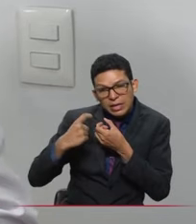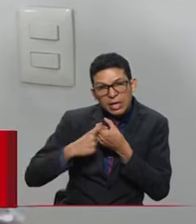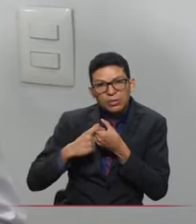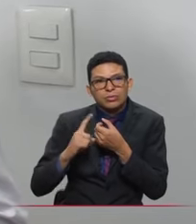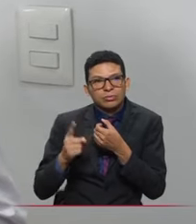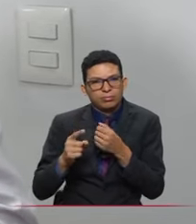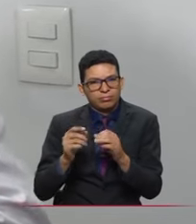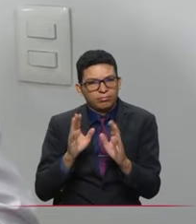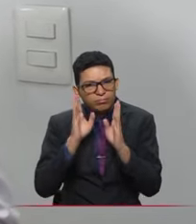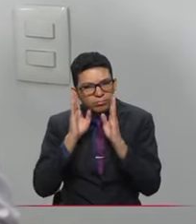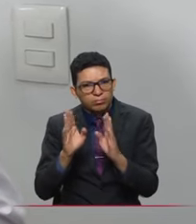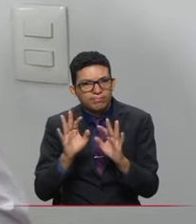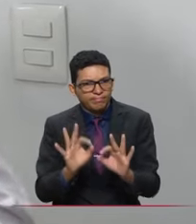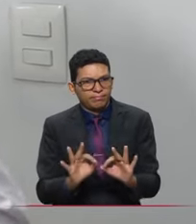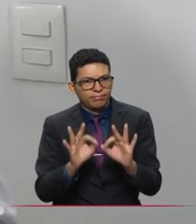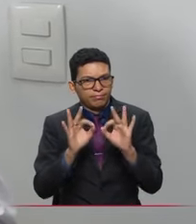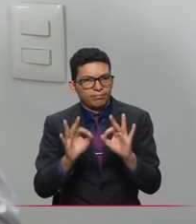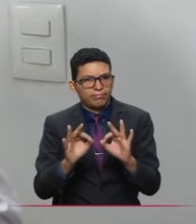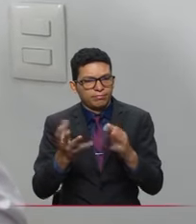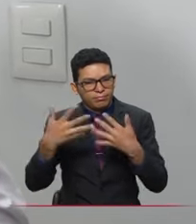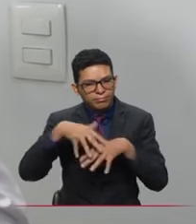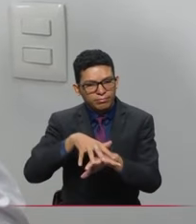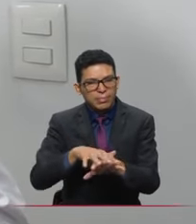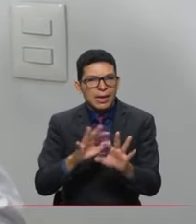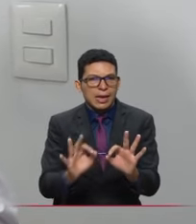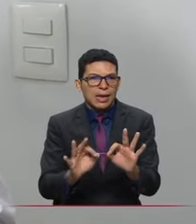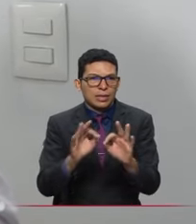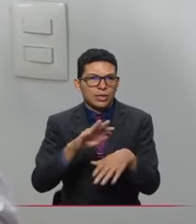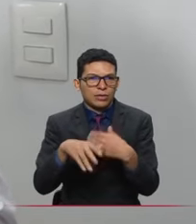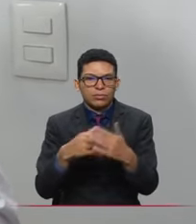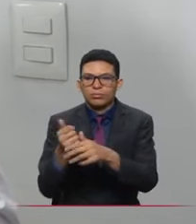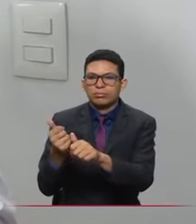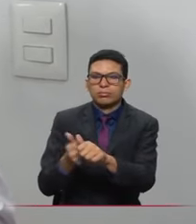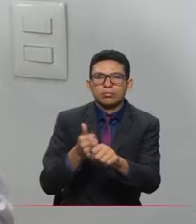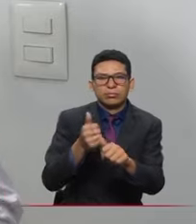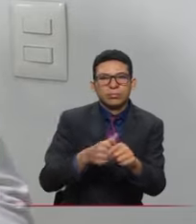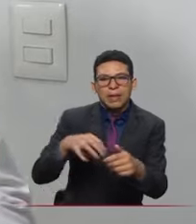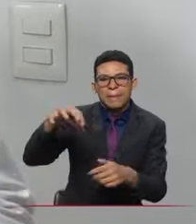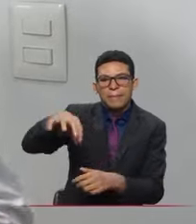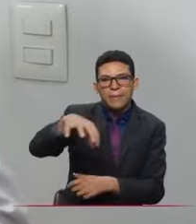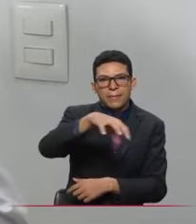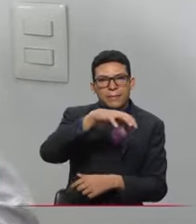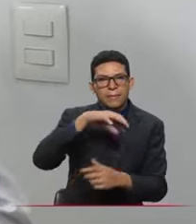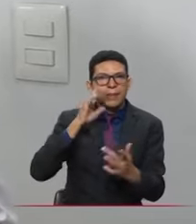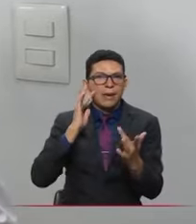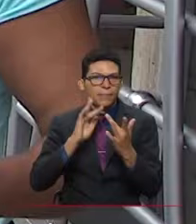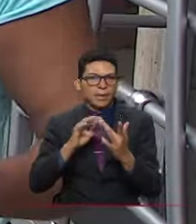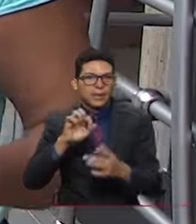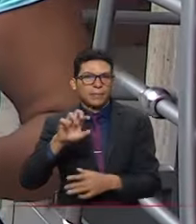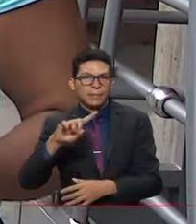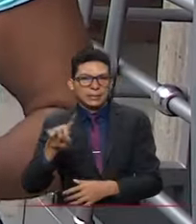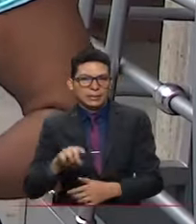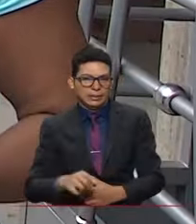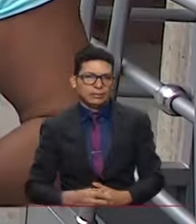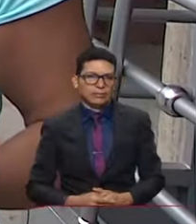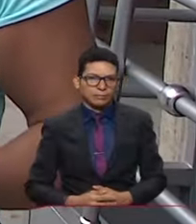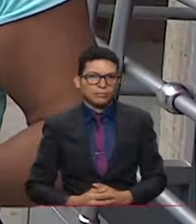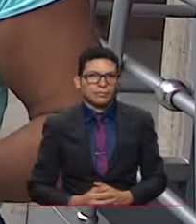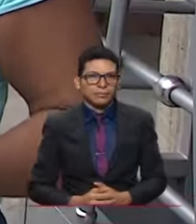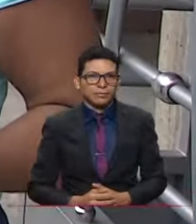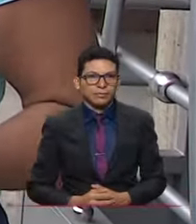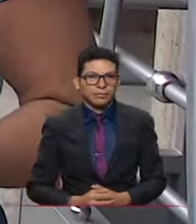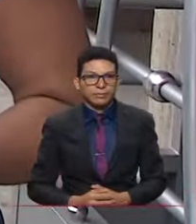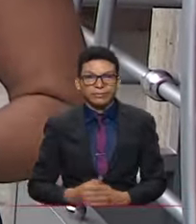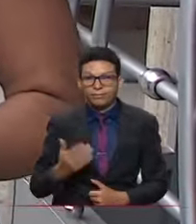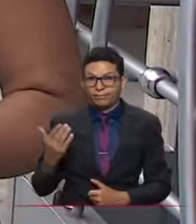atención oportuna, integral y con calidad en cada uno de los centros de atención con los que tienen relación comercial a EPS Sanitas.